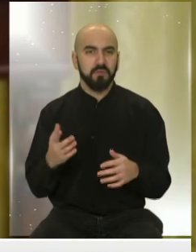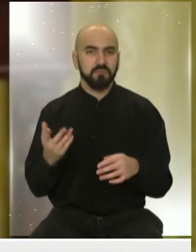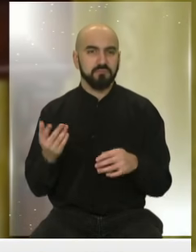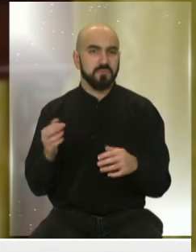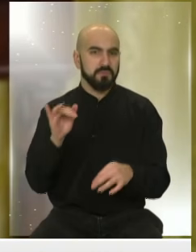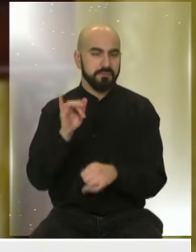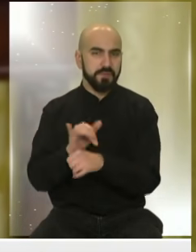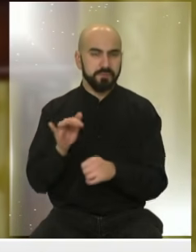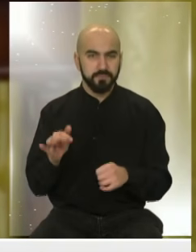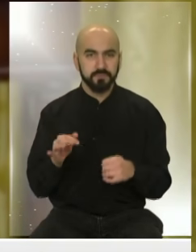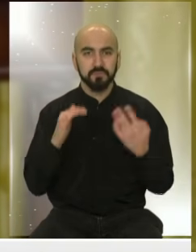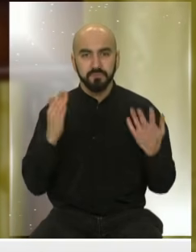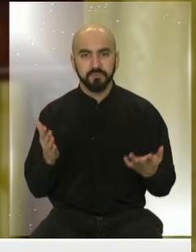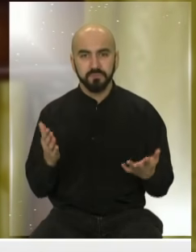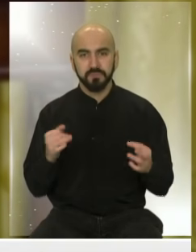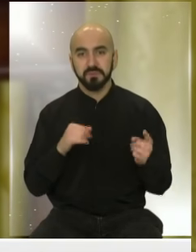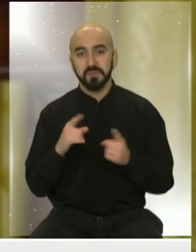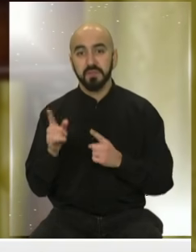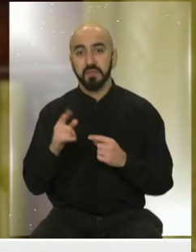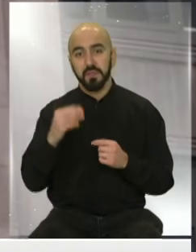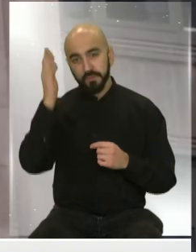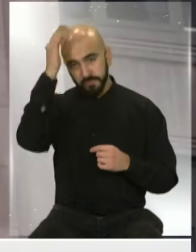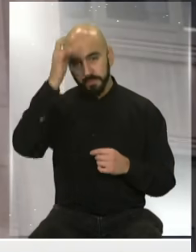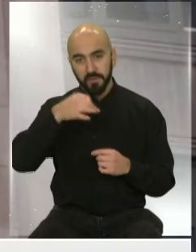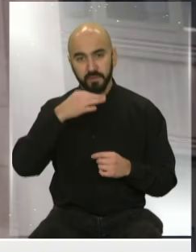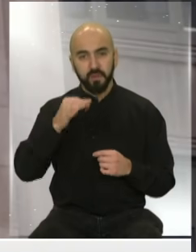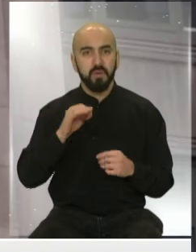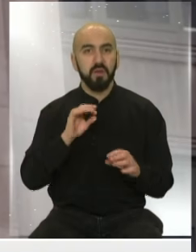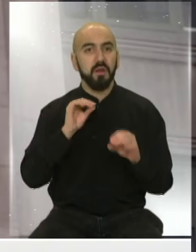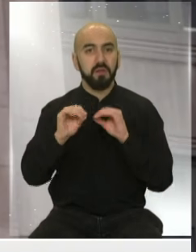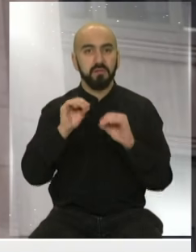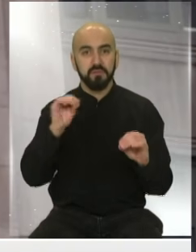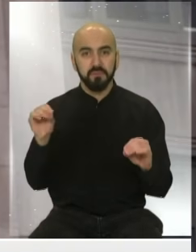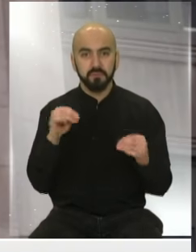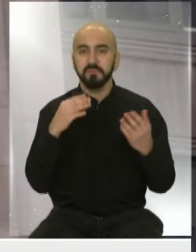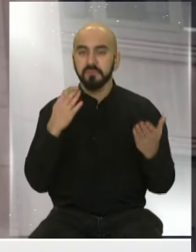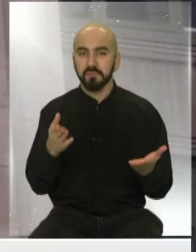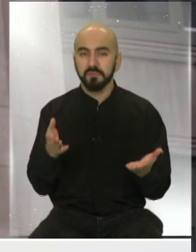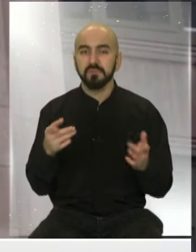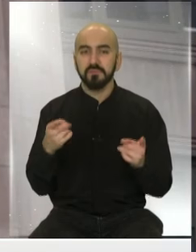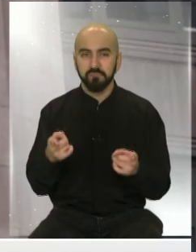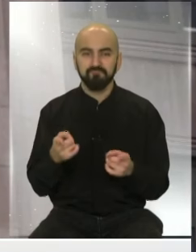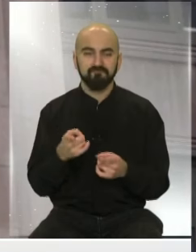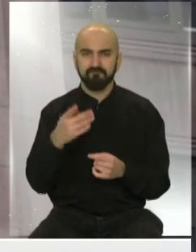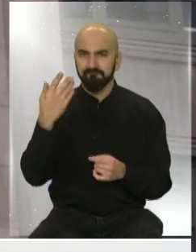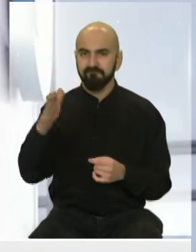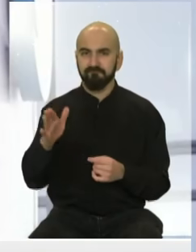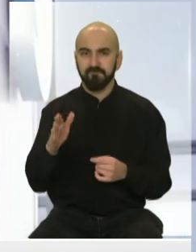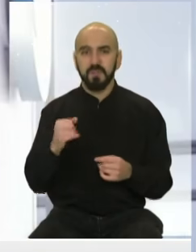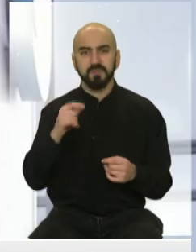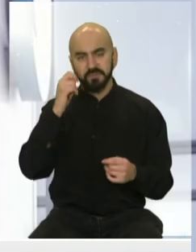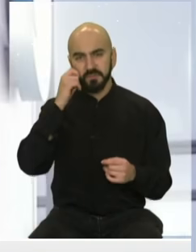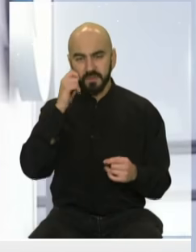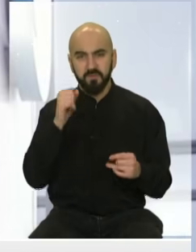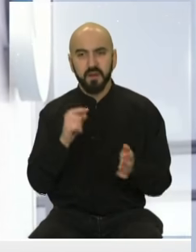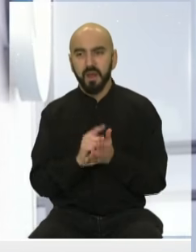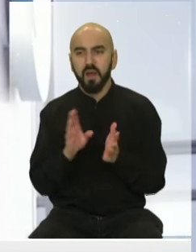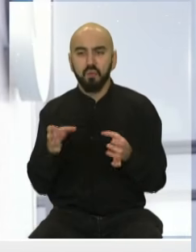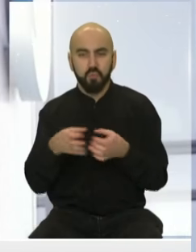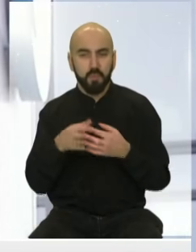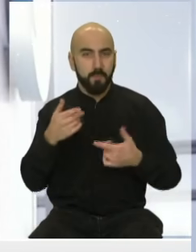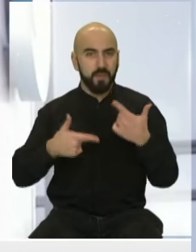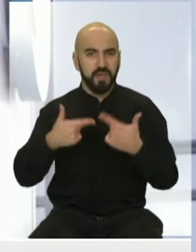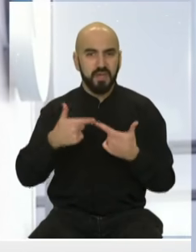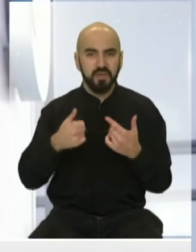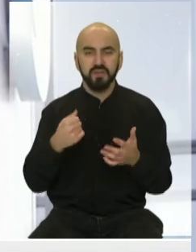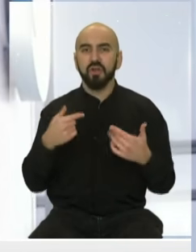respecto, Trump dijo que las alertas fueron decisiones editoriales por parte de Twitter y significaban activismo político. Señaló que eso